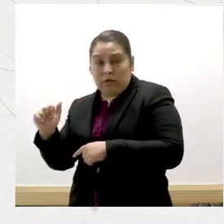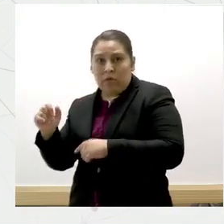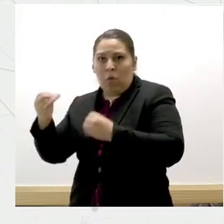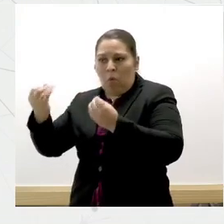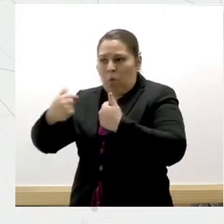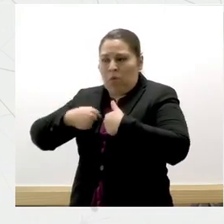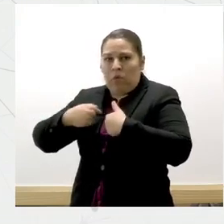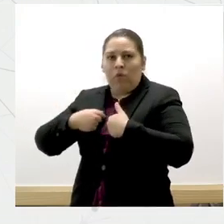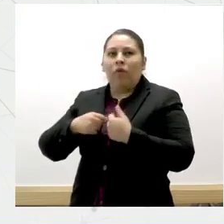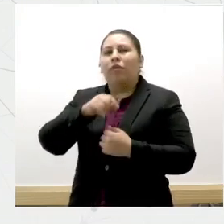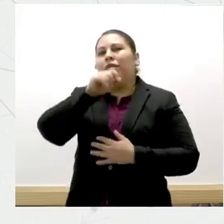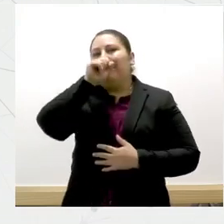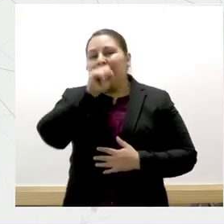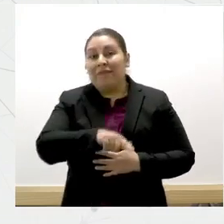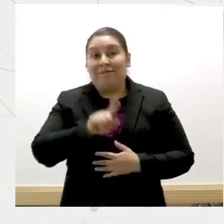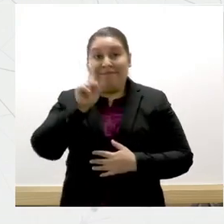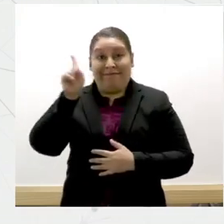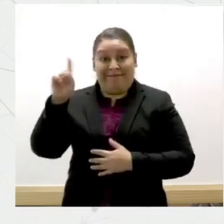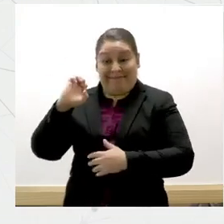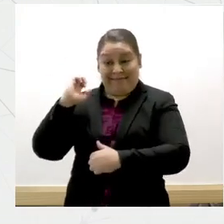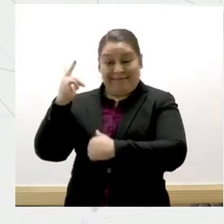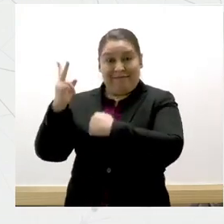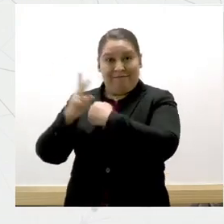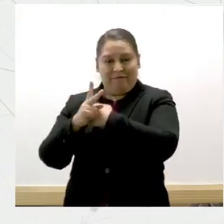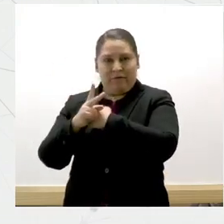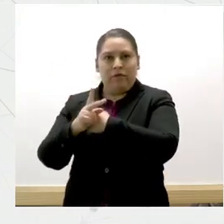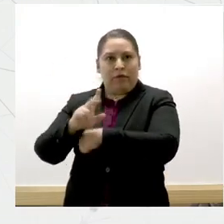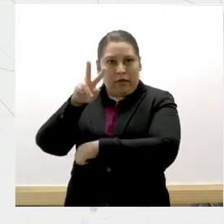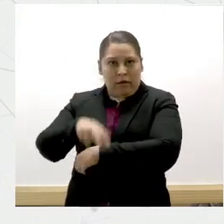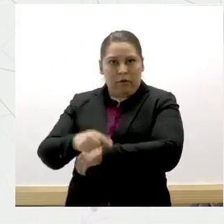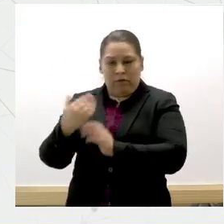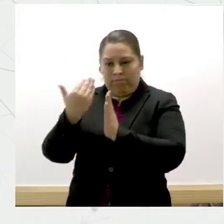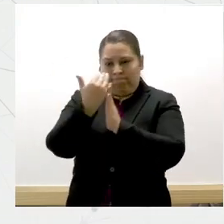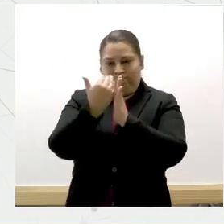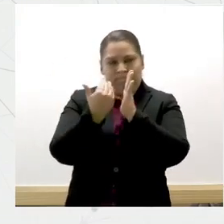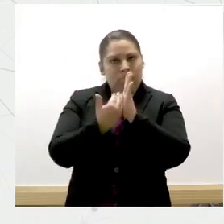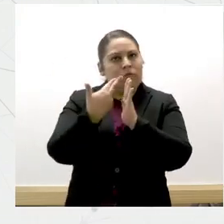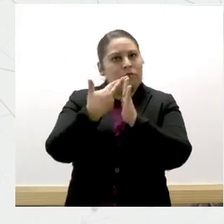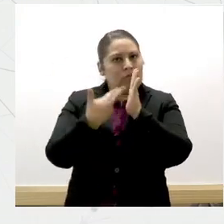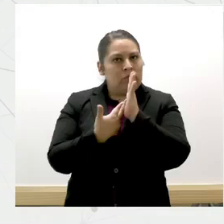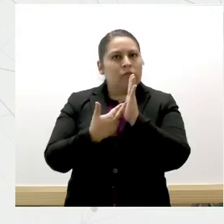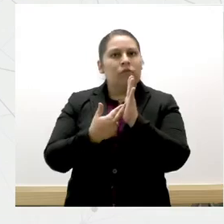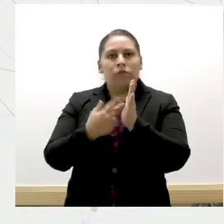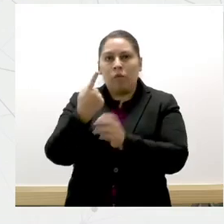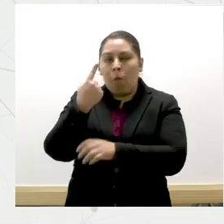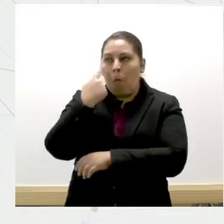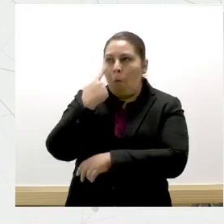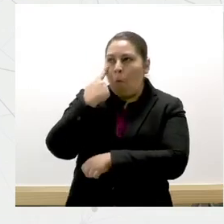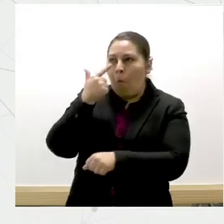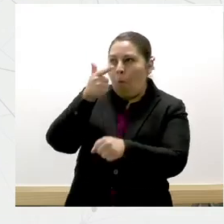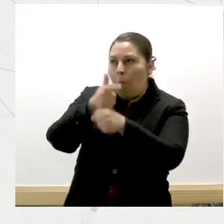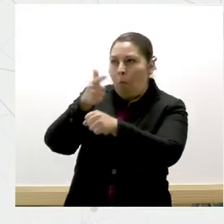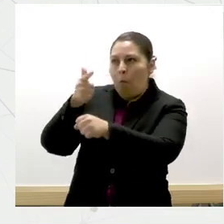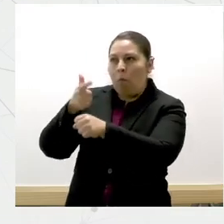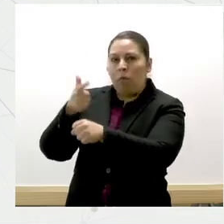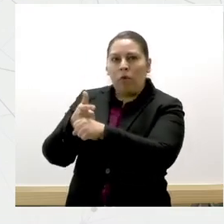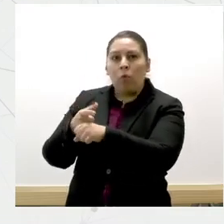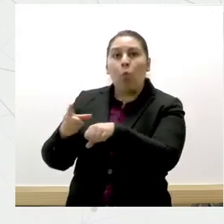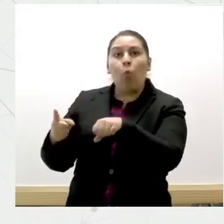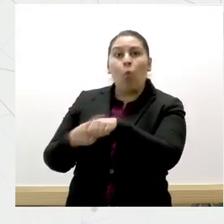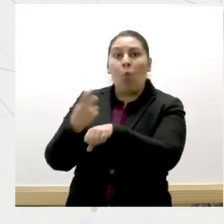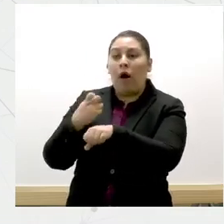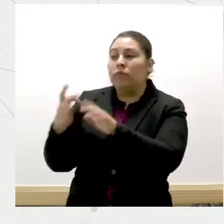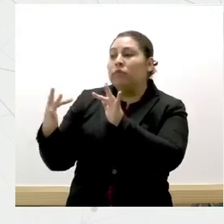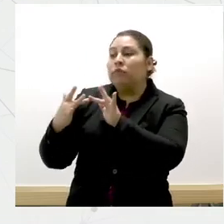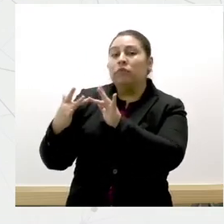una de las cosas que son fundamentales es que identifiquemos en todo momento contenidos de IA, en qué medida nos estamos relacionando con una IA y no con una persona,